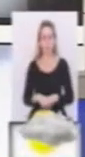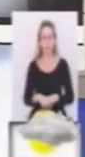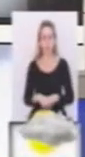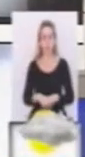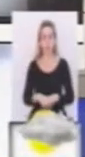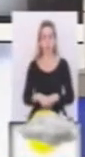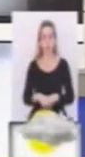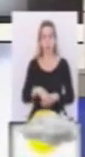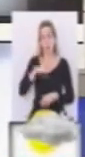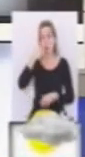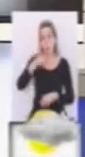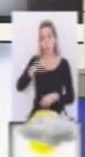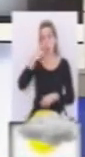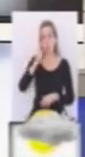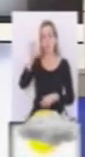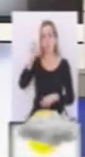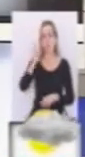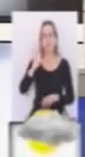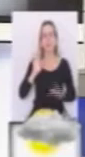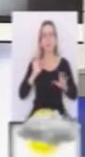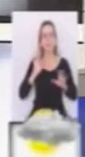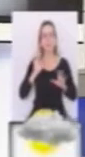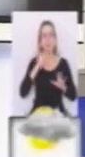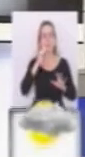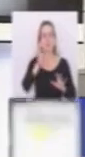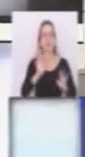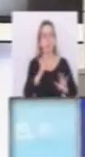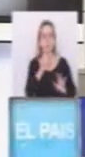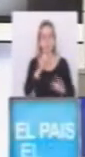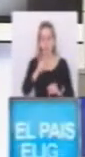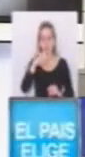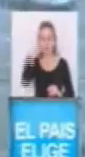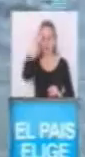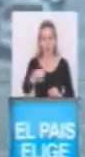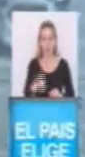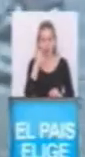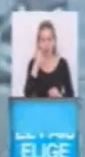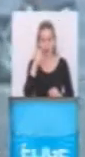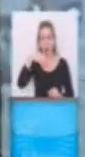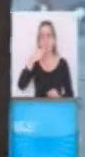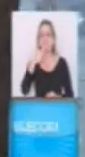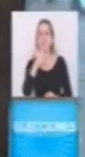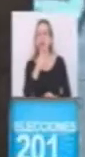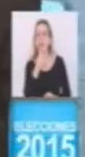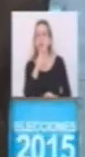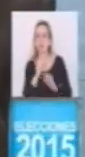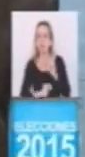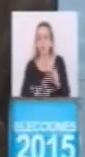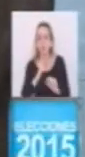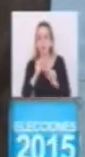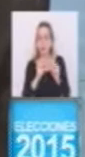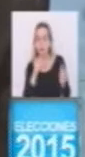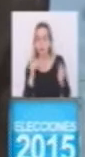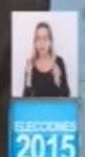mañana va a empezar a definir Sergio Massa. ¿Cómo? Ahora, yo no entiendo qué puede definir. Vos sabés que no,